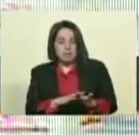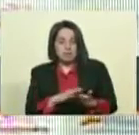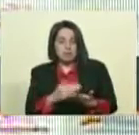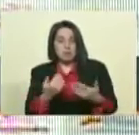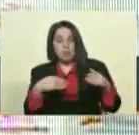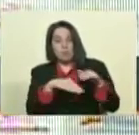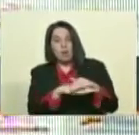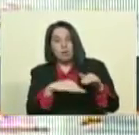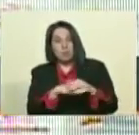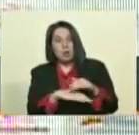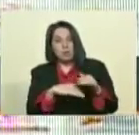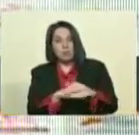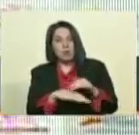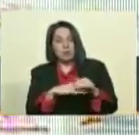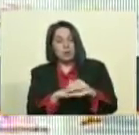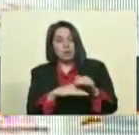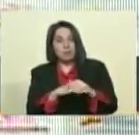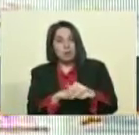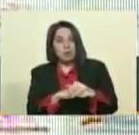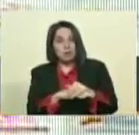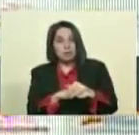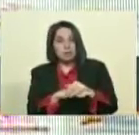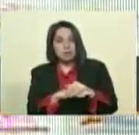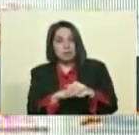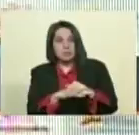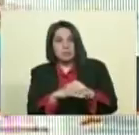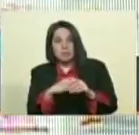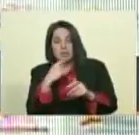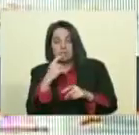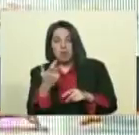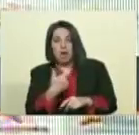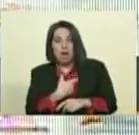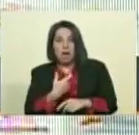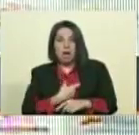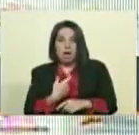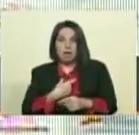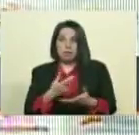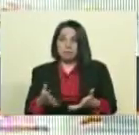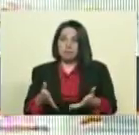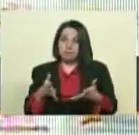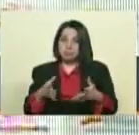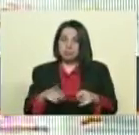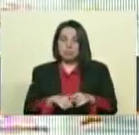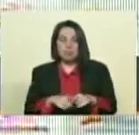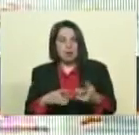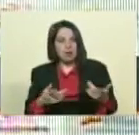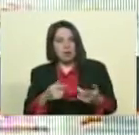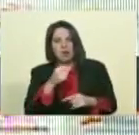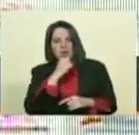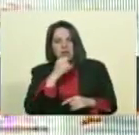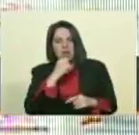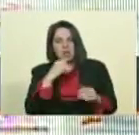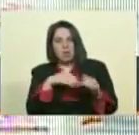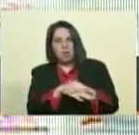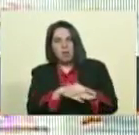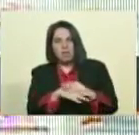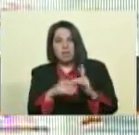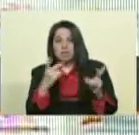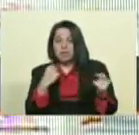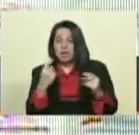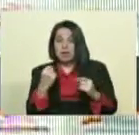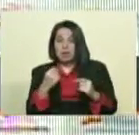Acumulan, como de quien acumula, ¿qué les digo yo? Medallas de oro, un deportista. O quien acumula dinero, acumulan